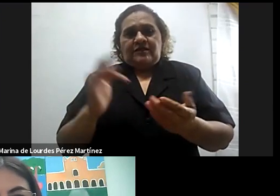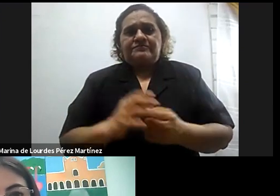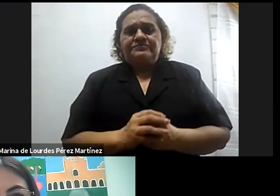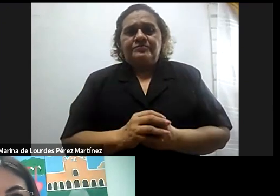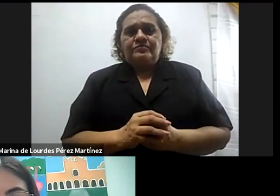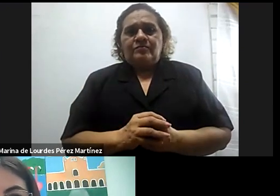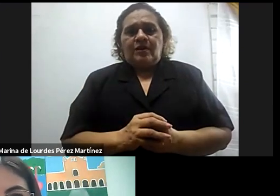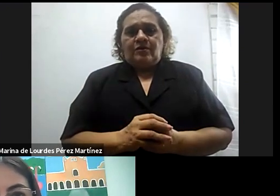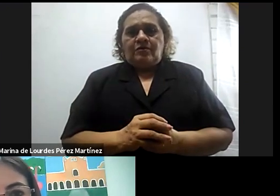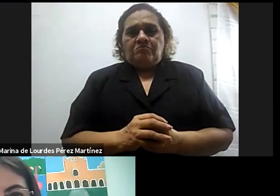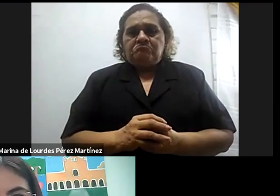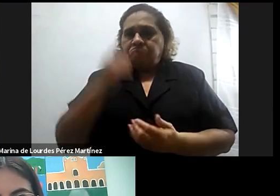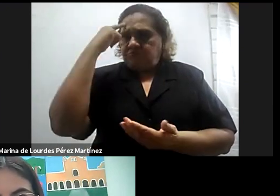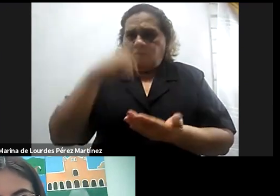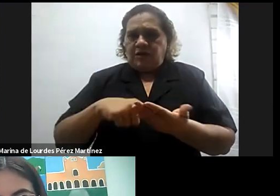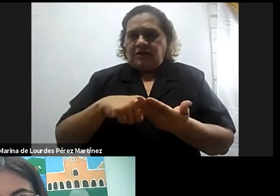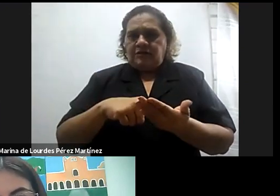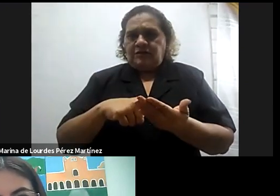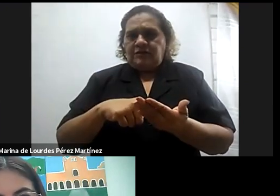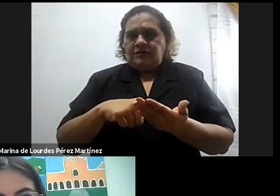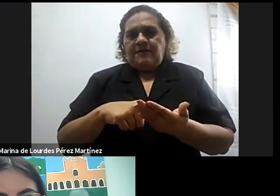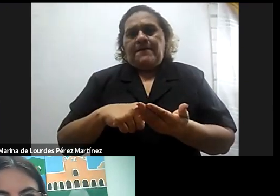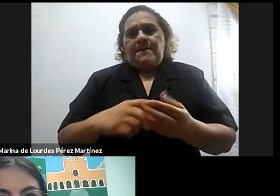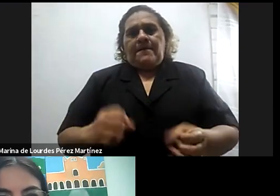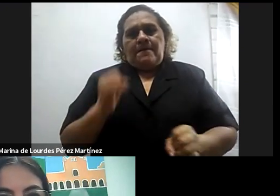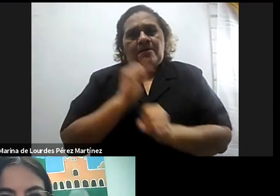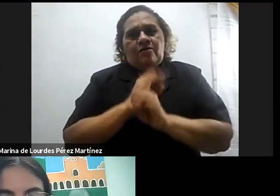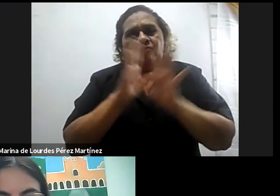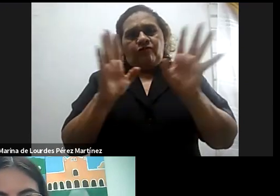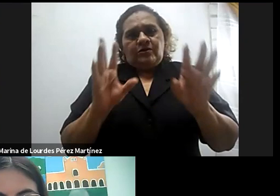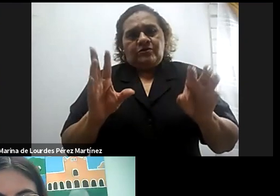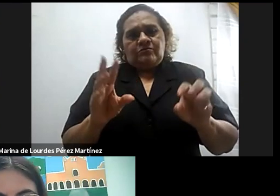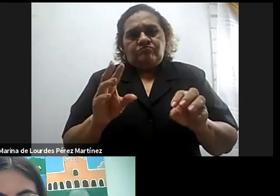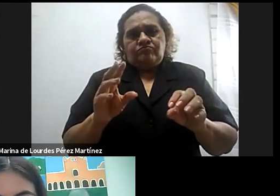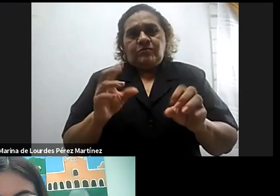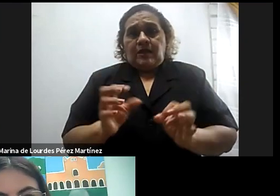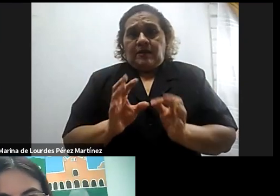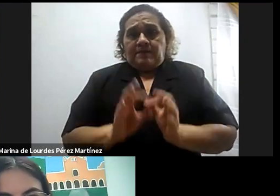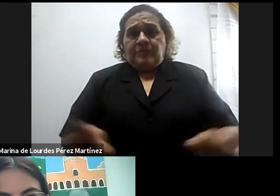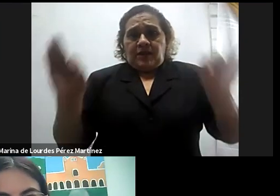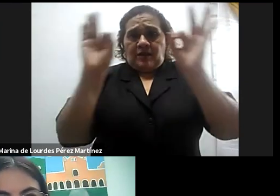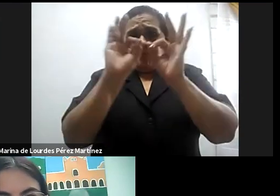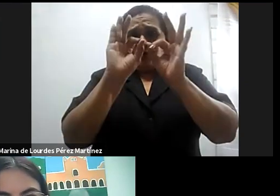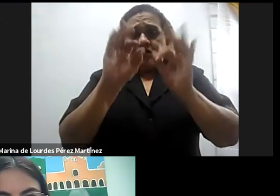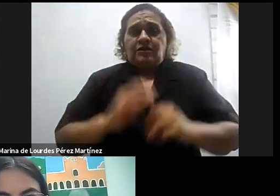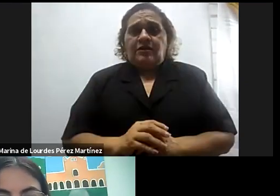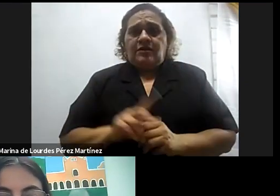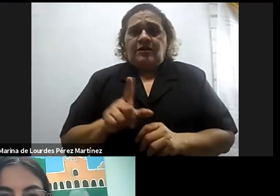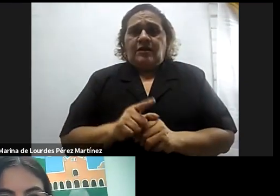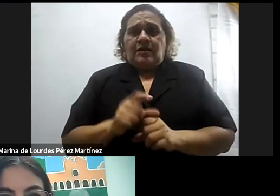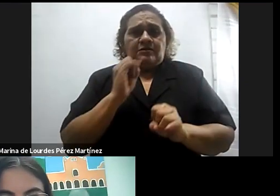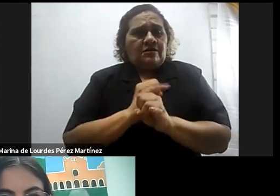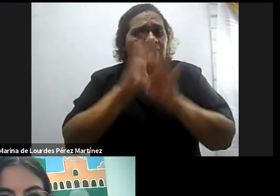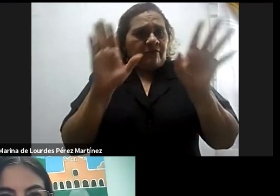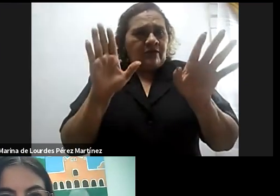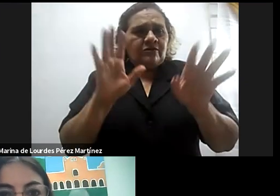Yo creo que es información vital para todos y todas, así que... Y además, como decías, ¿no? Es información que es tan común